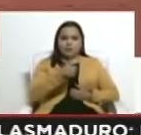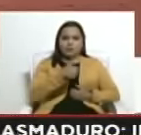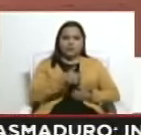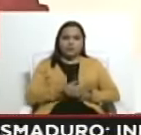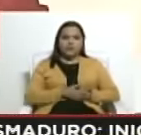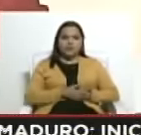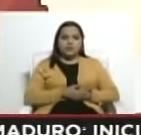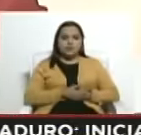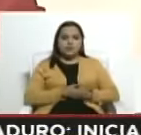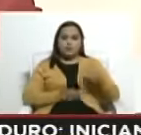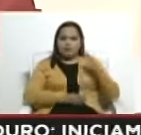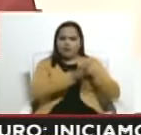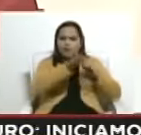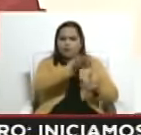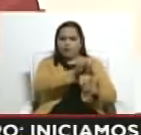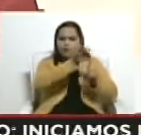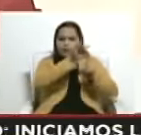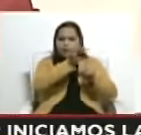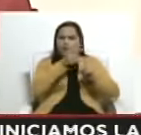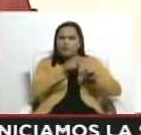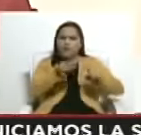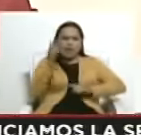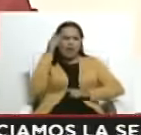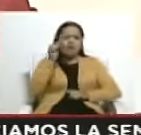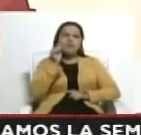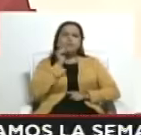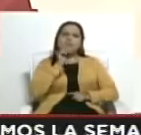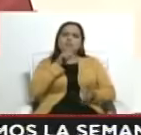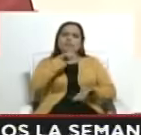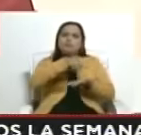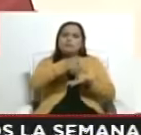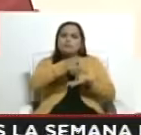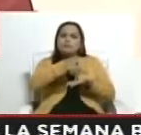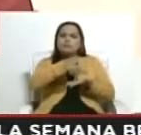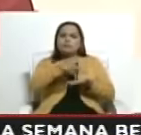a escoger su lugar en el tarjetón. Pero ¿saben quién representó a la MUC?